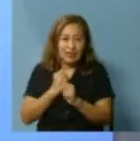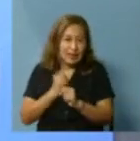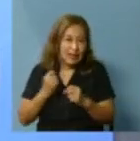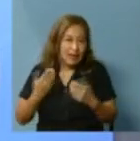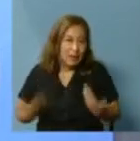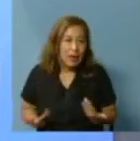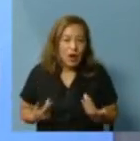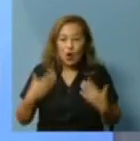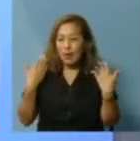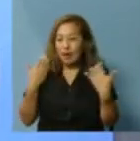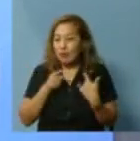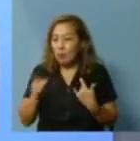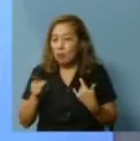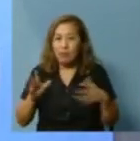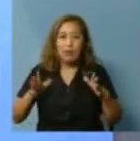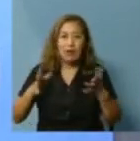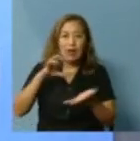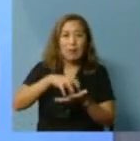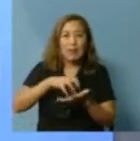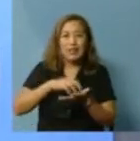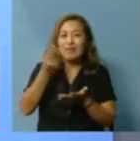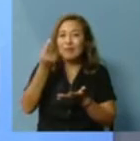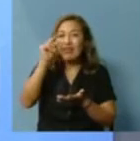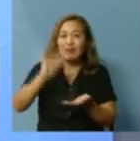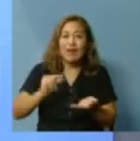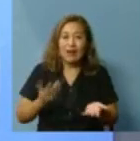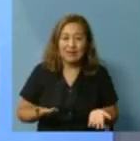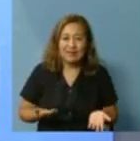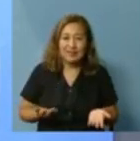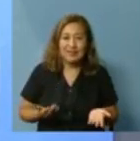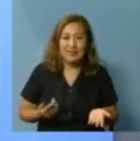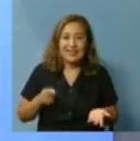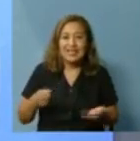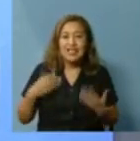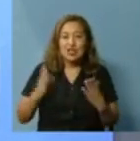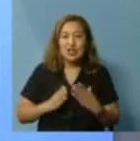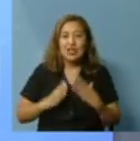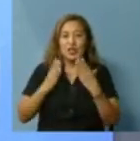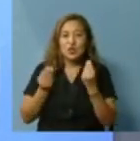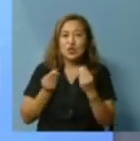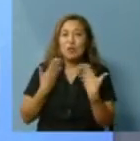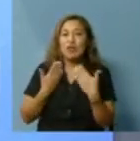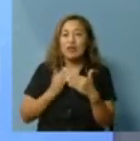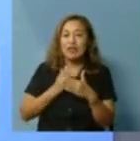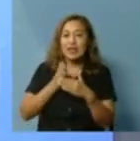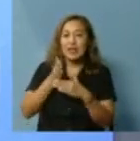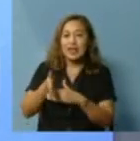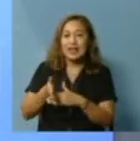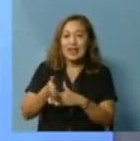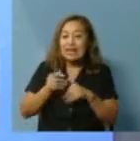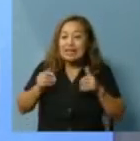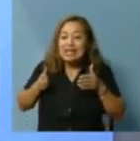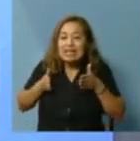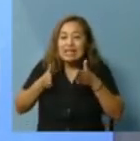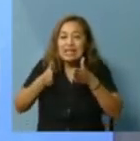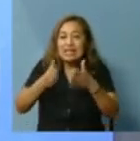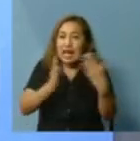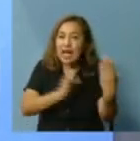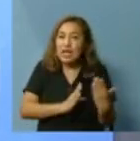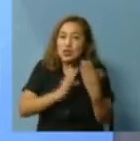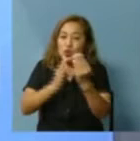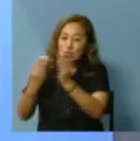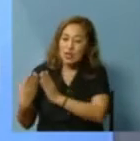que te permite bajar costos si y también nos permite entrar en el camino de las